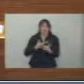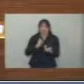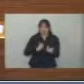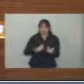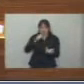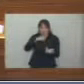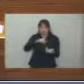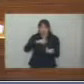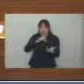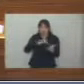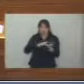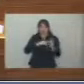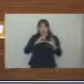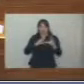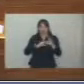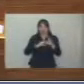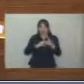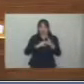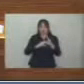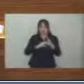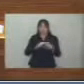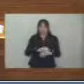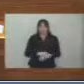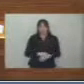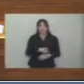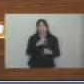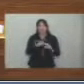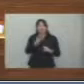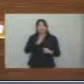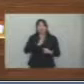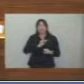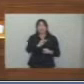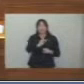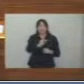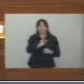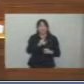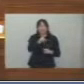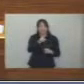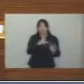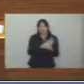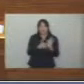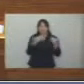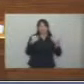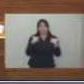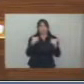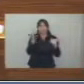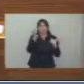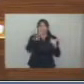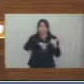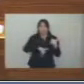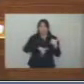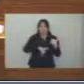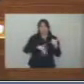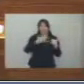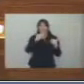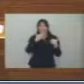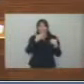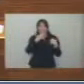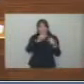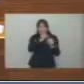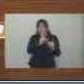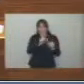en la Comunidad de Madrid. Esa es su política y eso es irresponsable. Y si quieren ustedes seguir por ese camino,